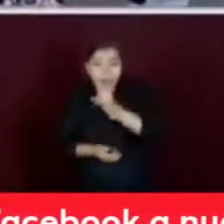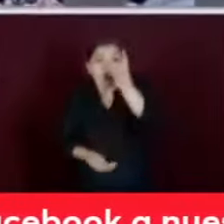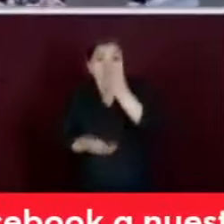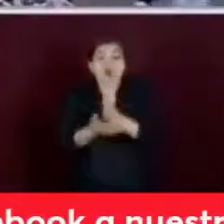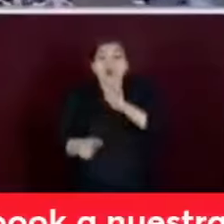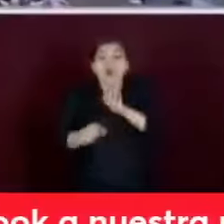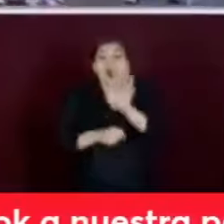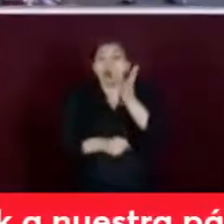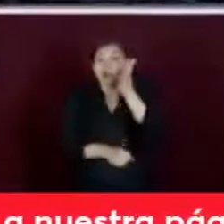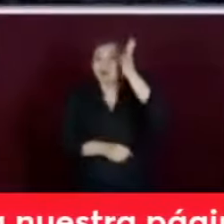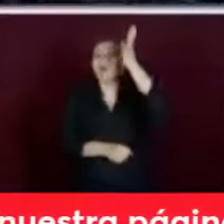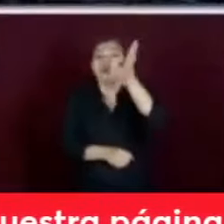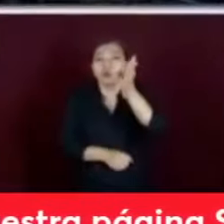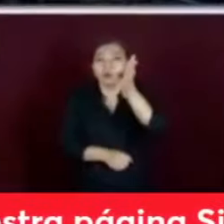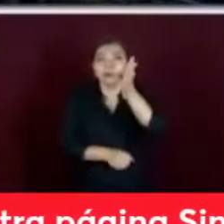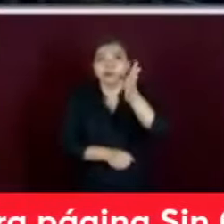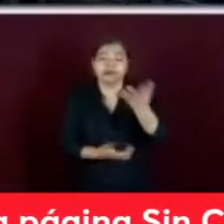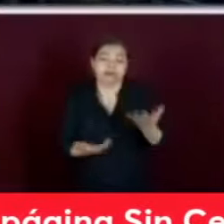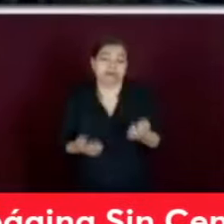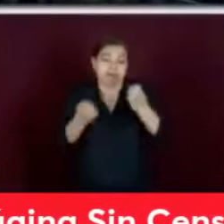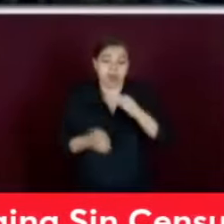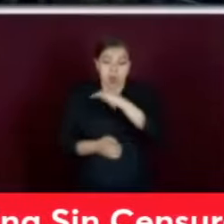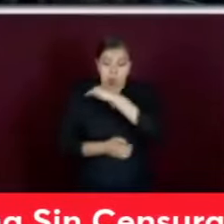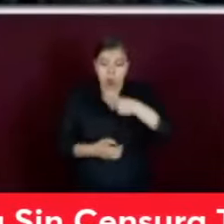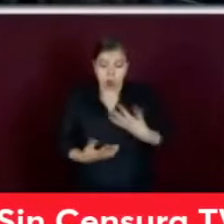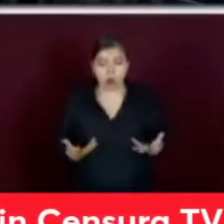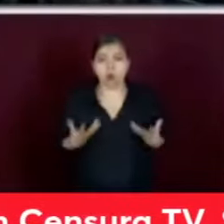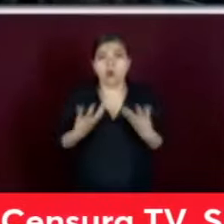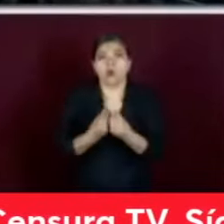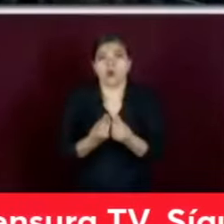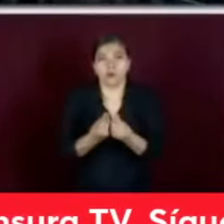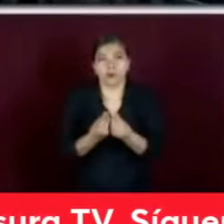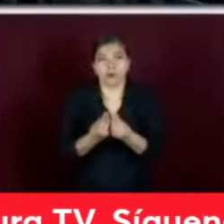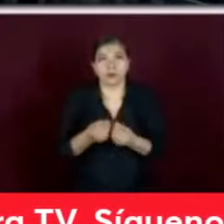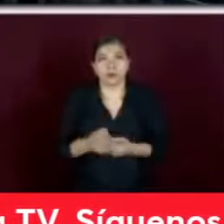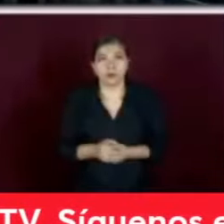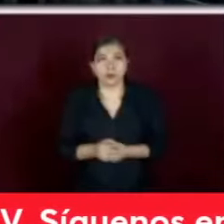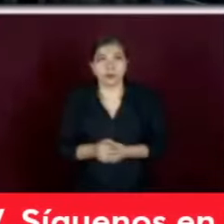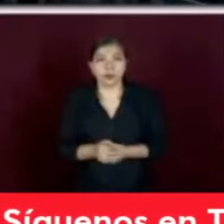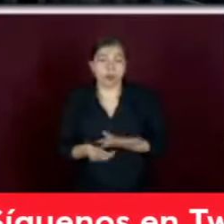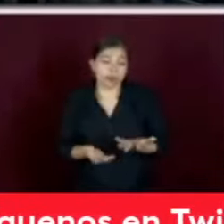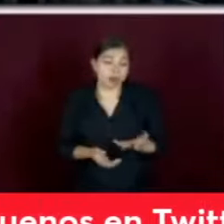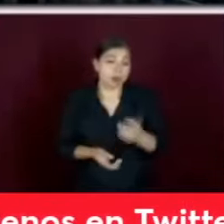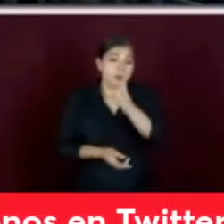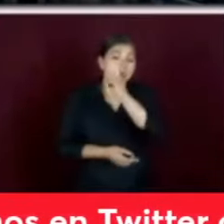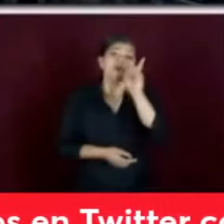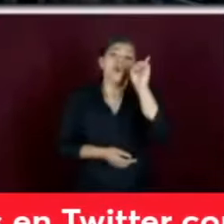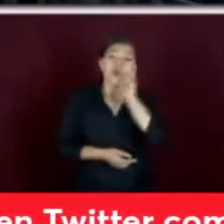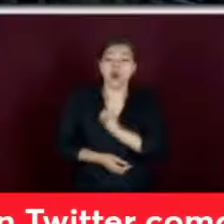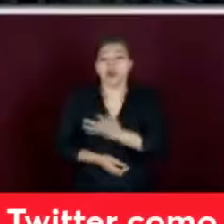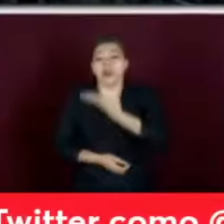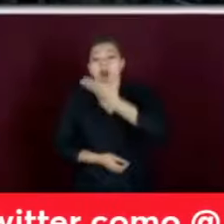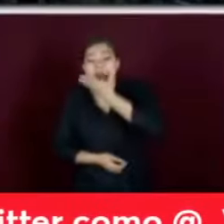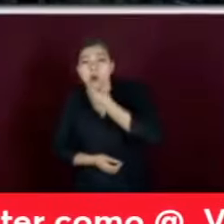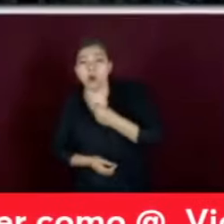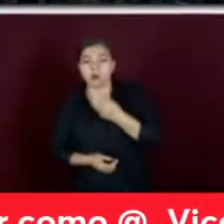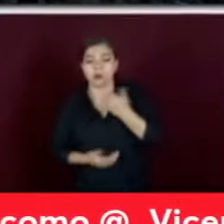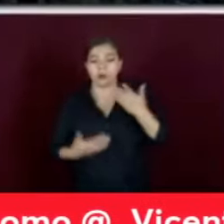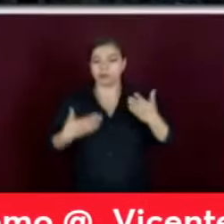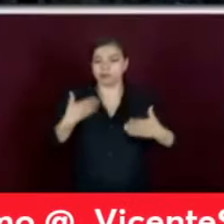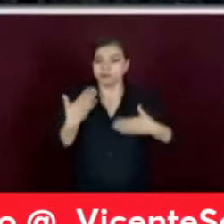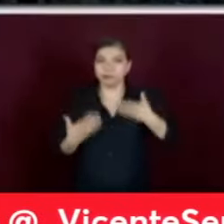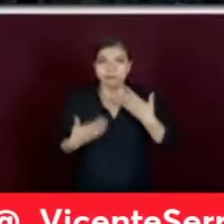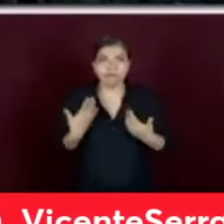de futuro está con nosotros, con mujeres y hombres